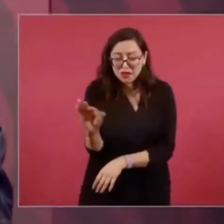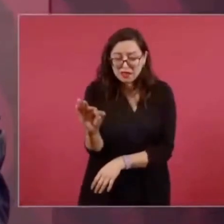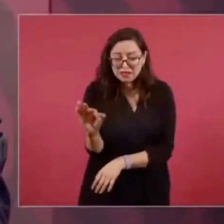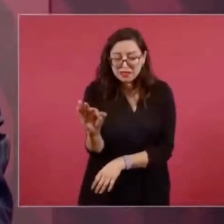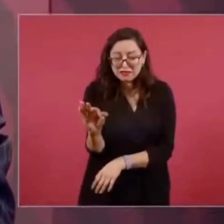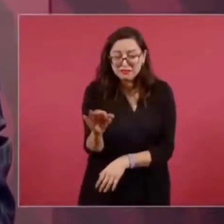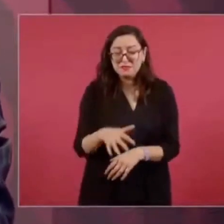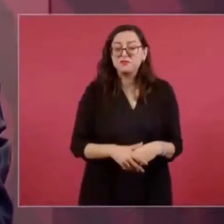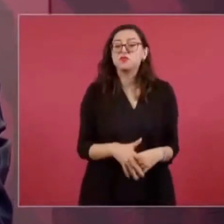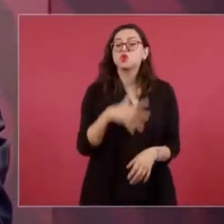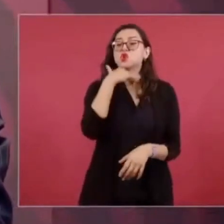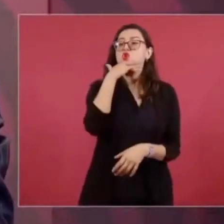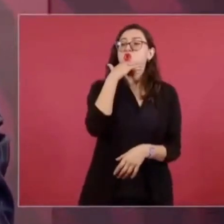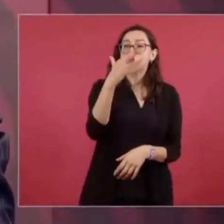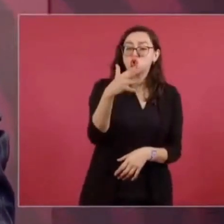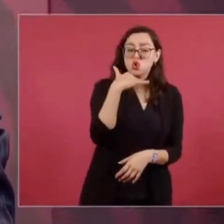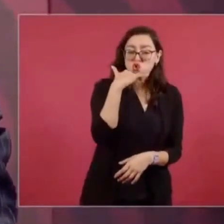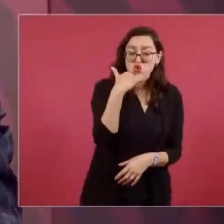de corrupción